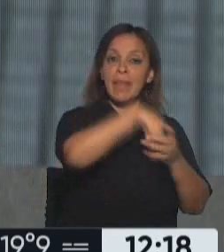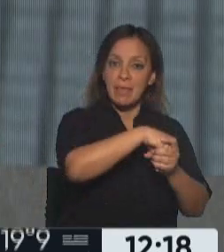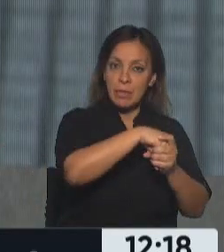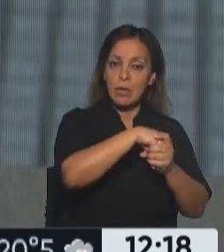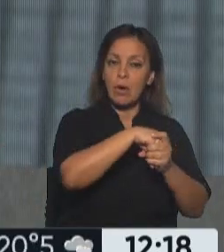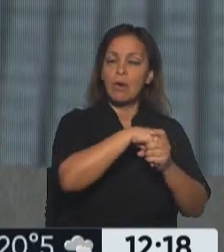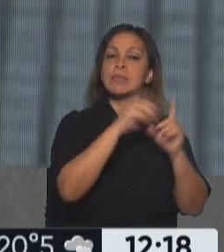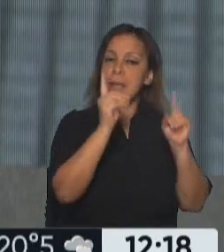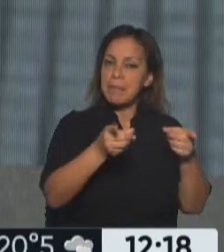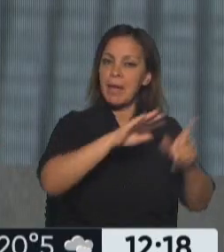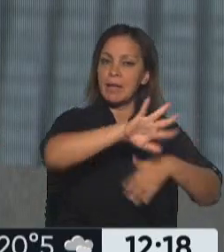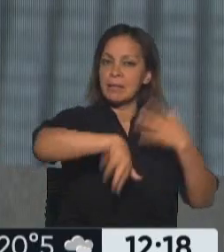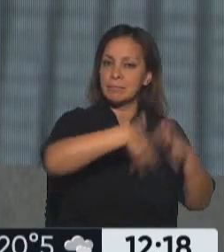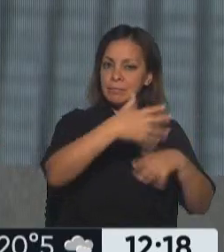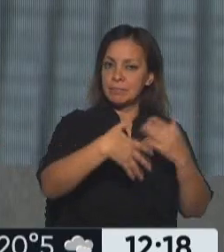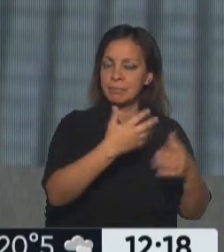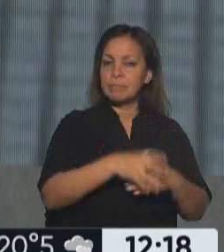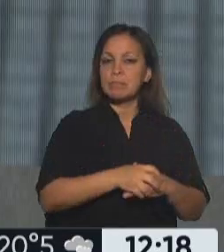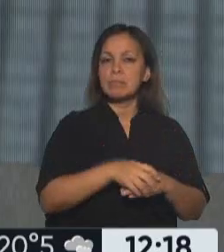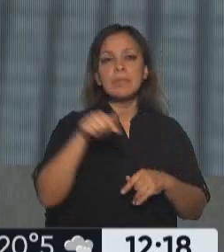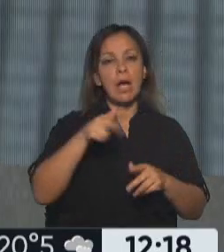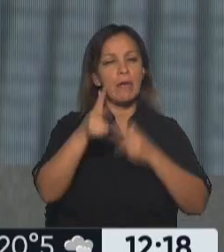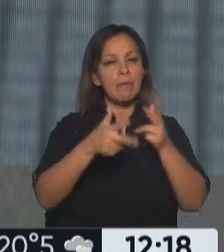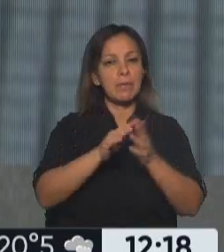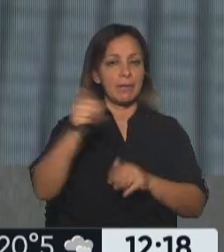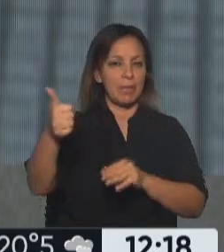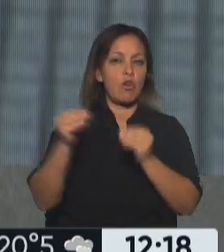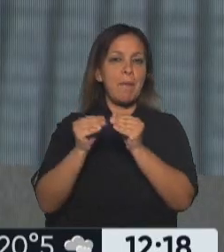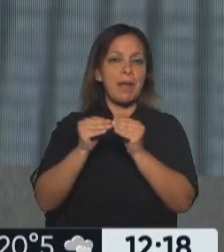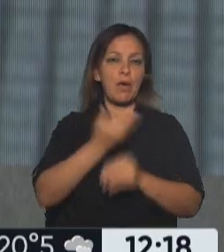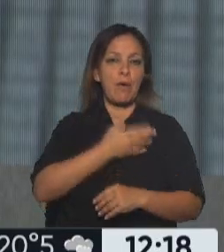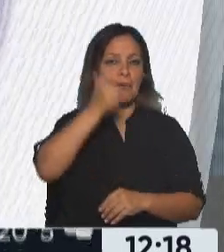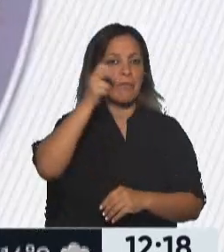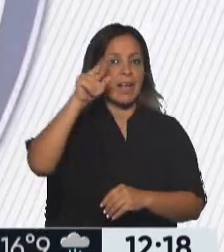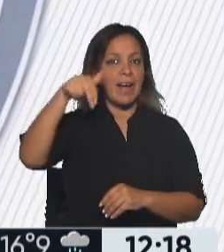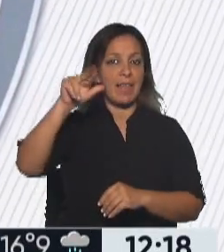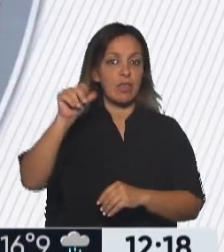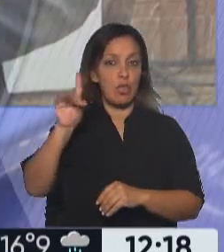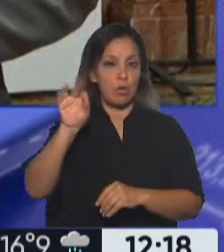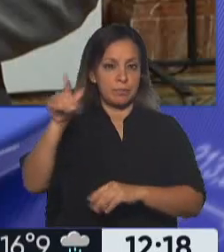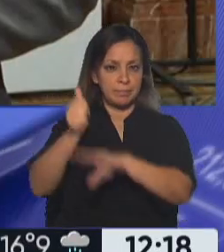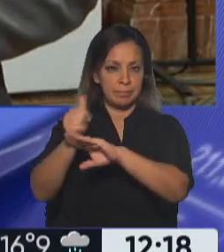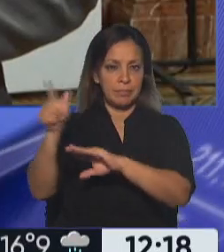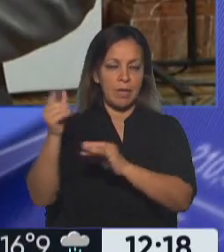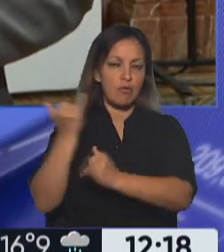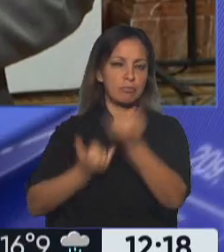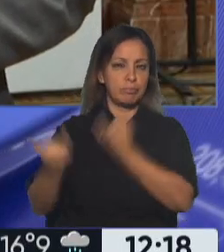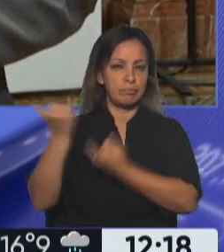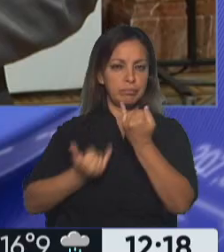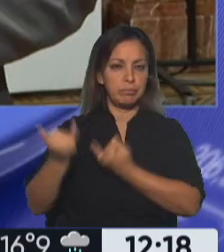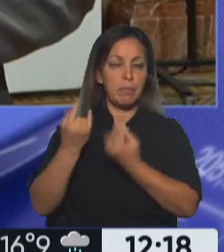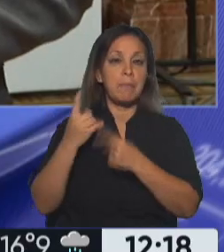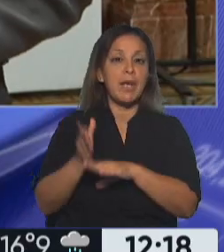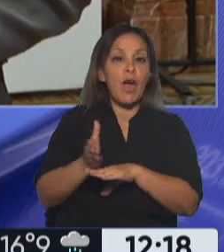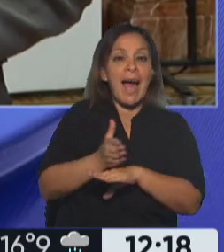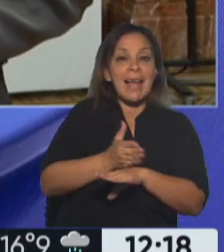otro escándalo. Vamos a hablar de eso, está Fernando Fraquelli, por supuesto, con todos los detalles desde allí, pero antes, con la información del